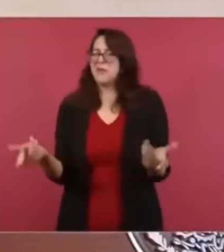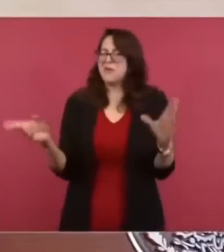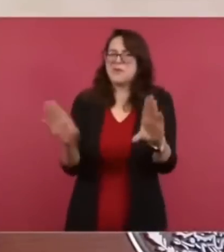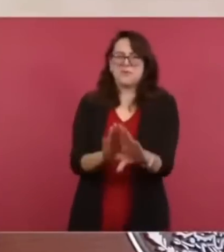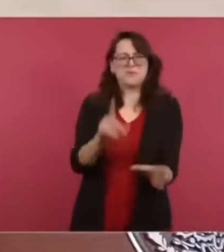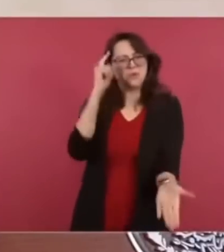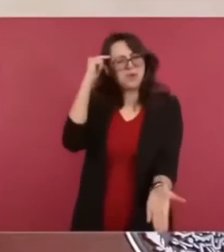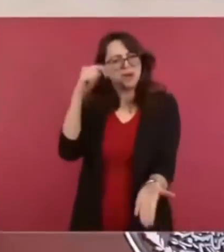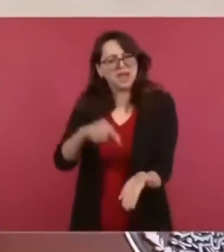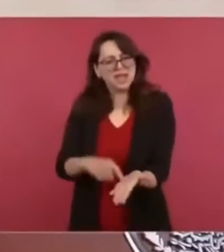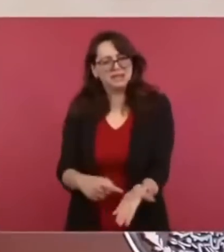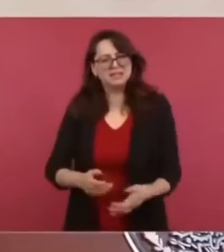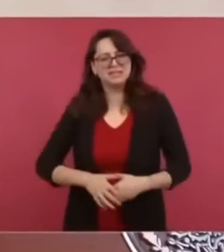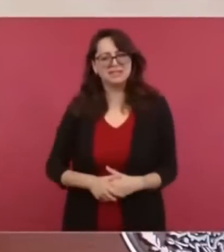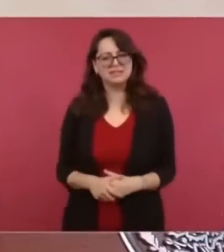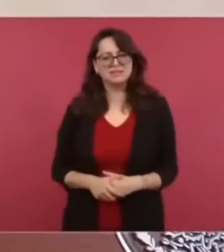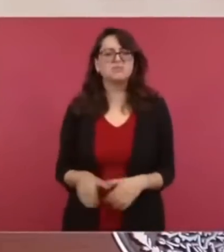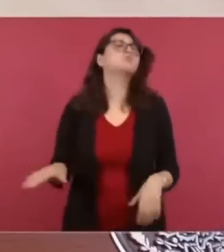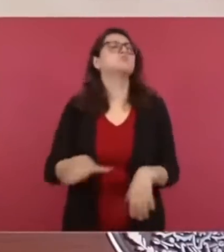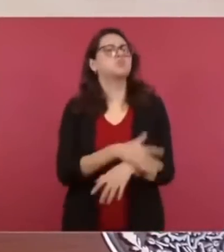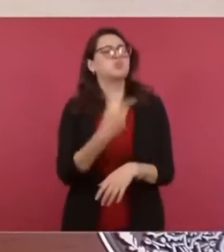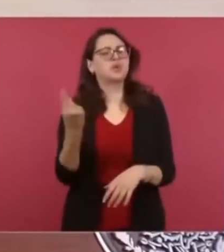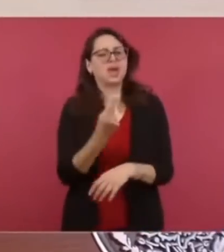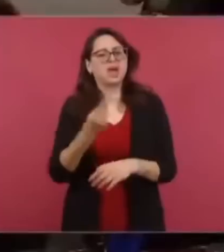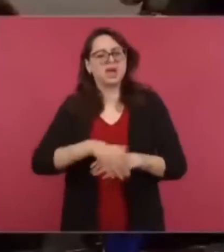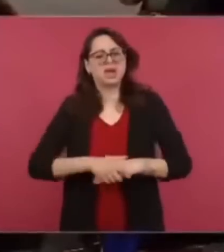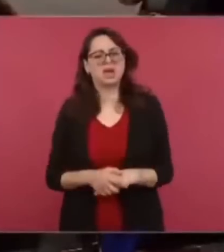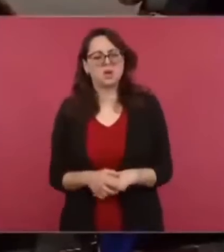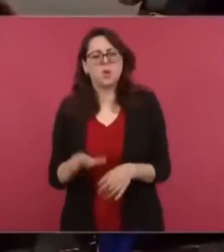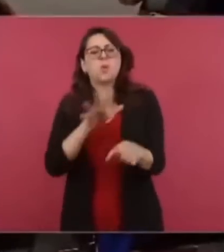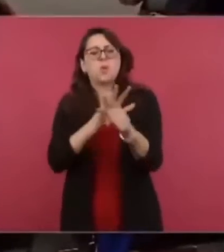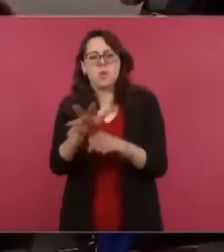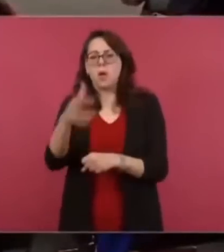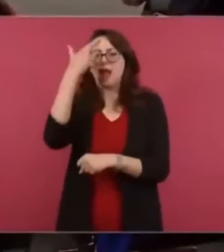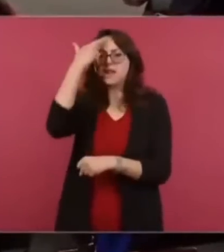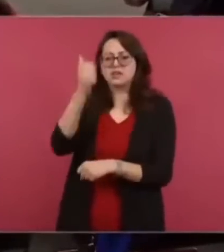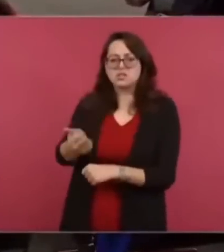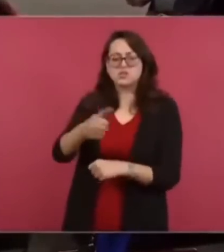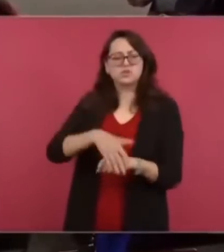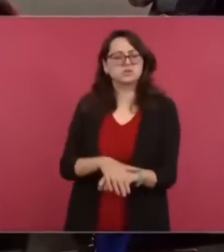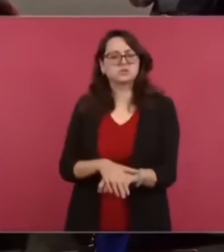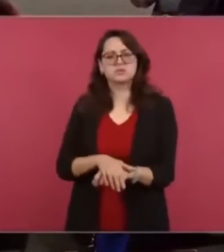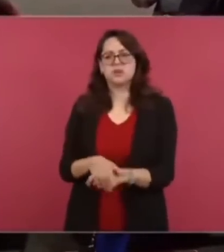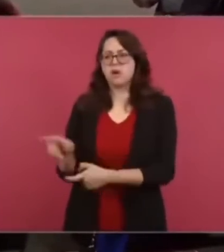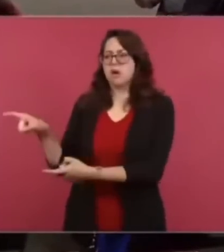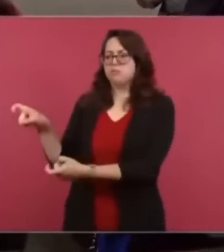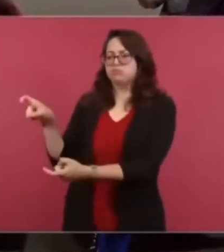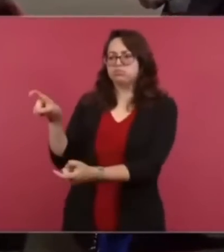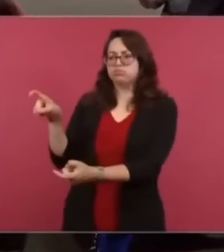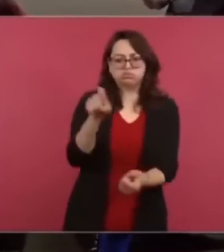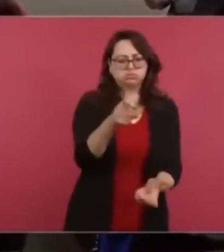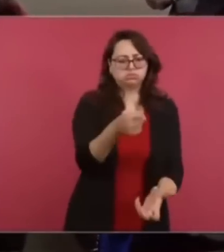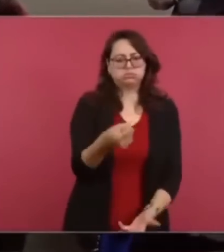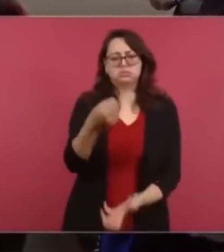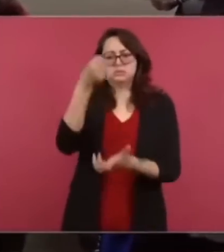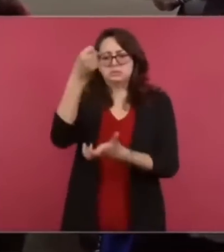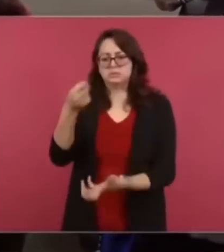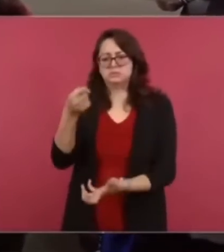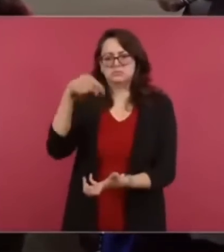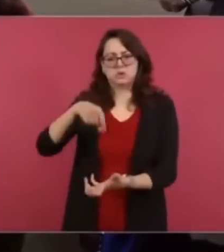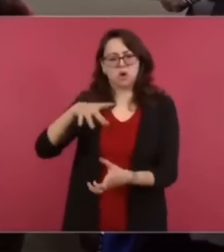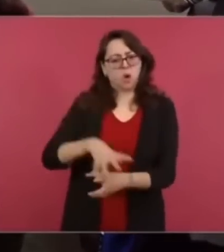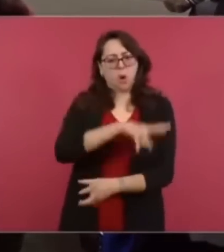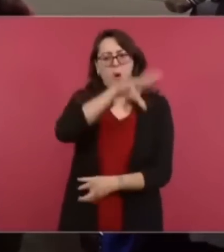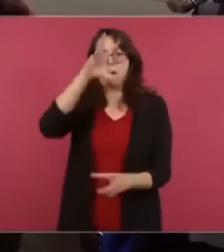algunos de obtener más del presupuesto que el derecho que tienen